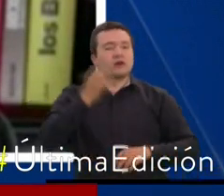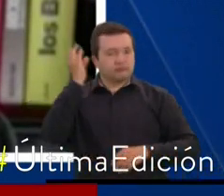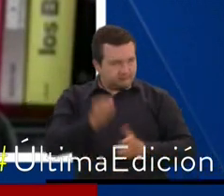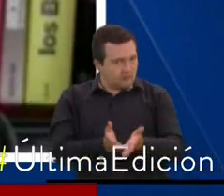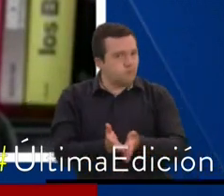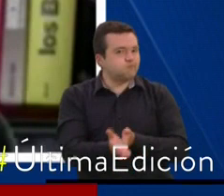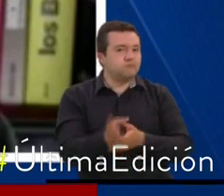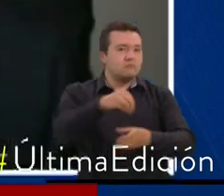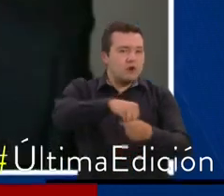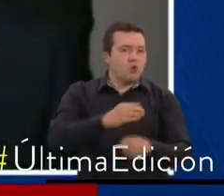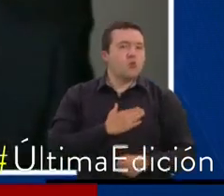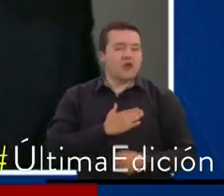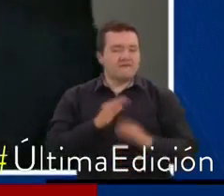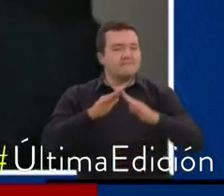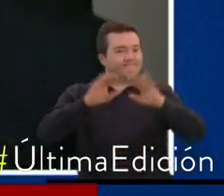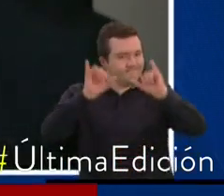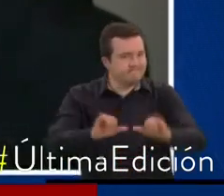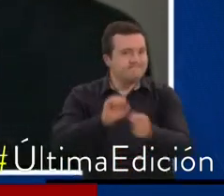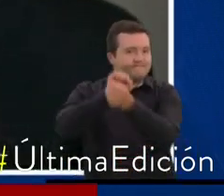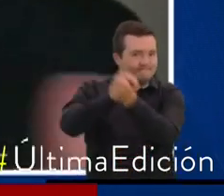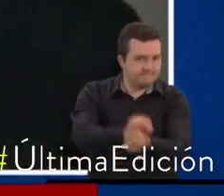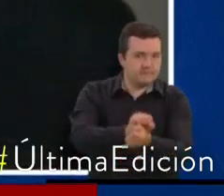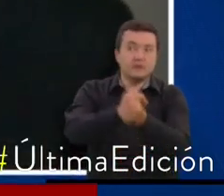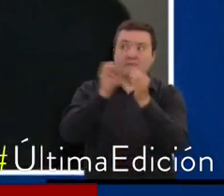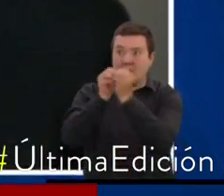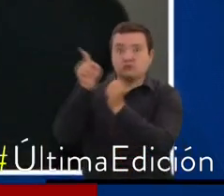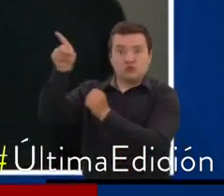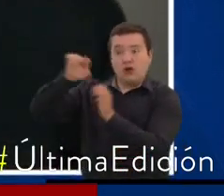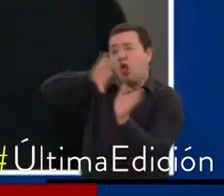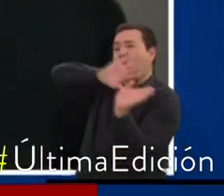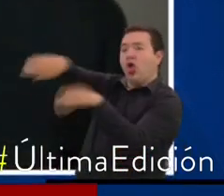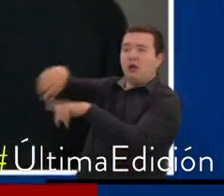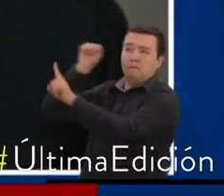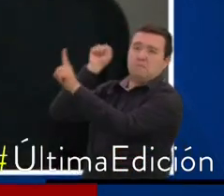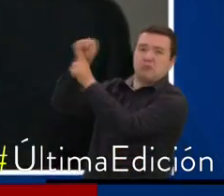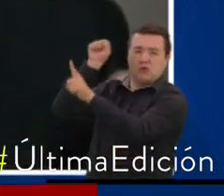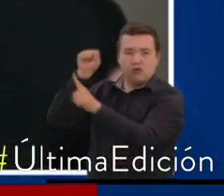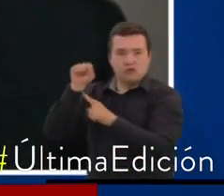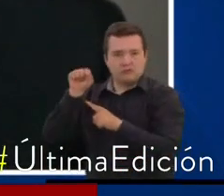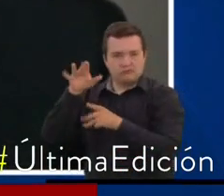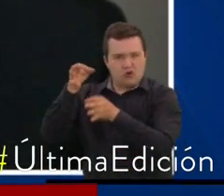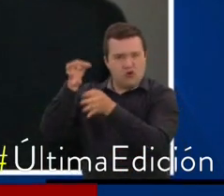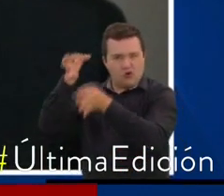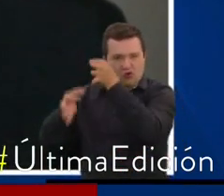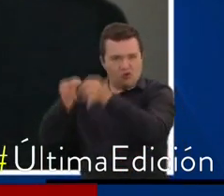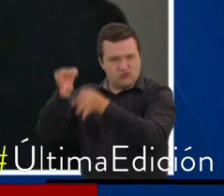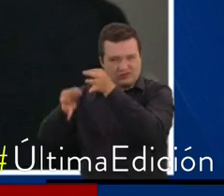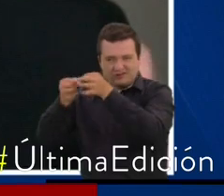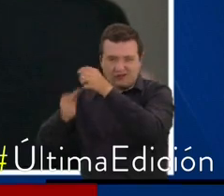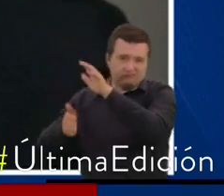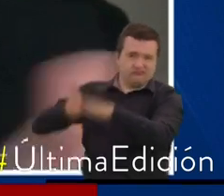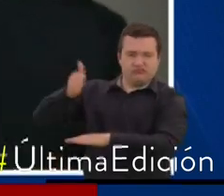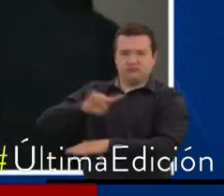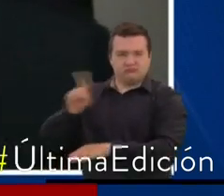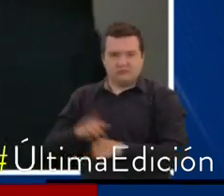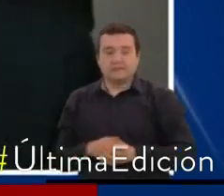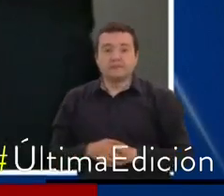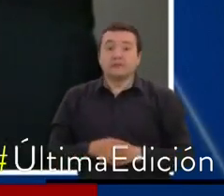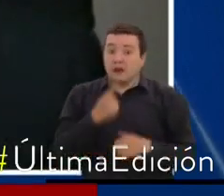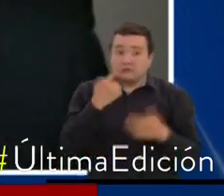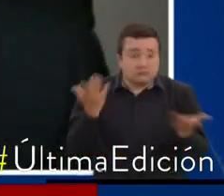contra Uribe y que no se deje de lado la actuación de la Corte. Esa violación a garantías